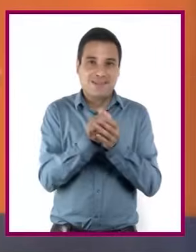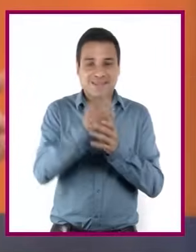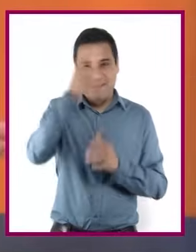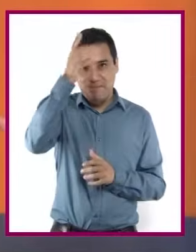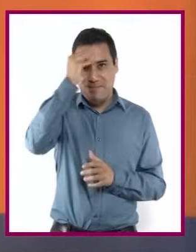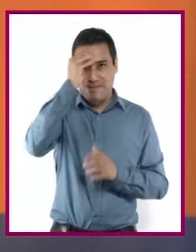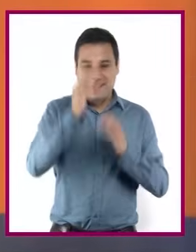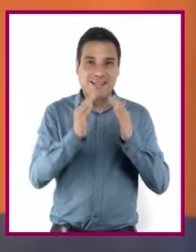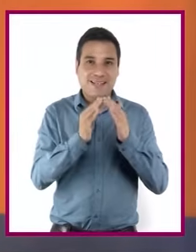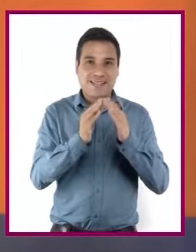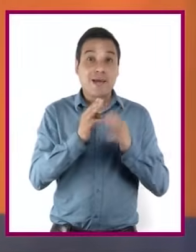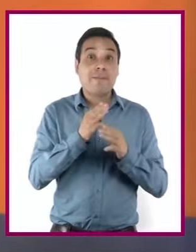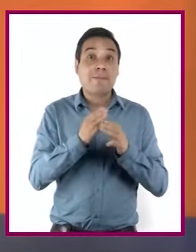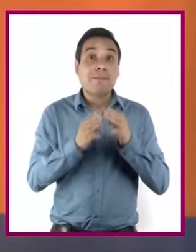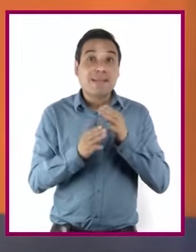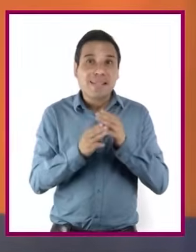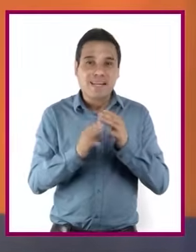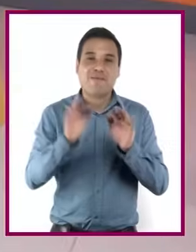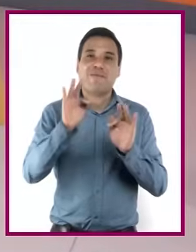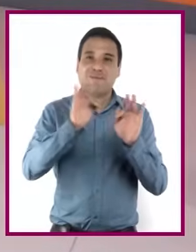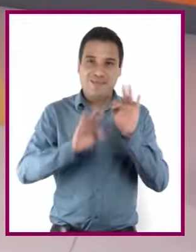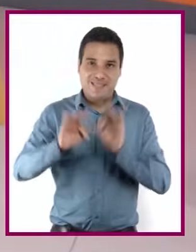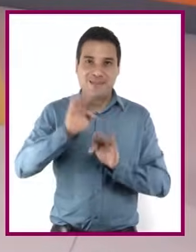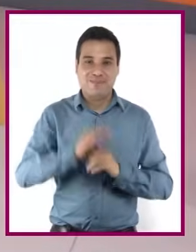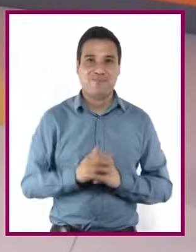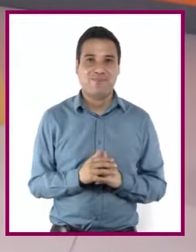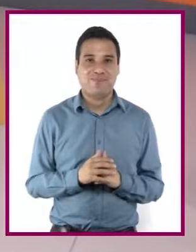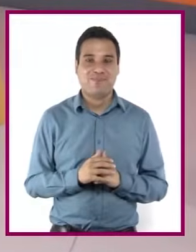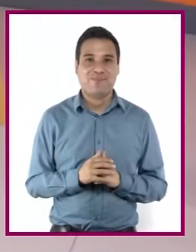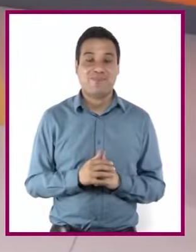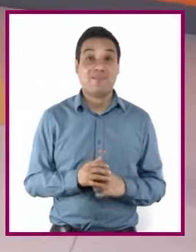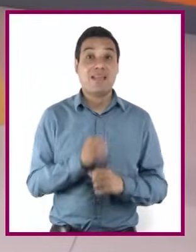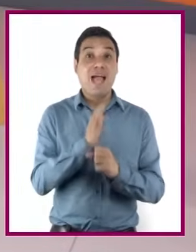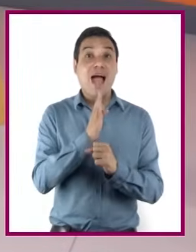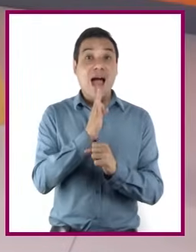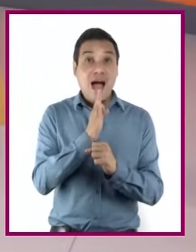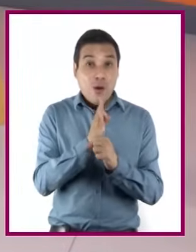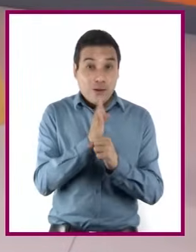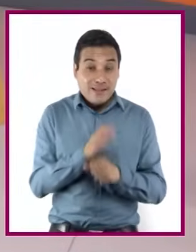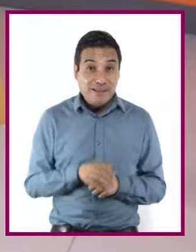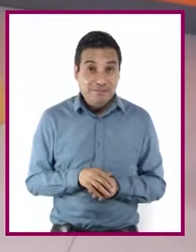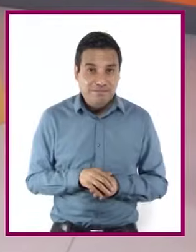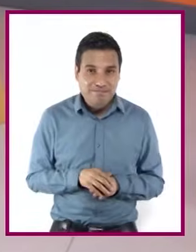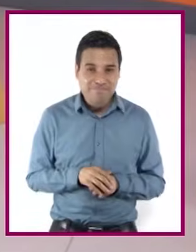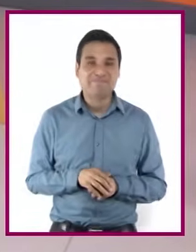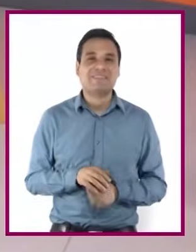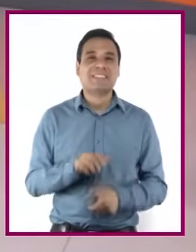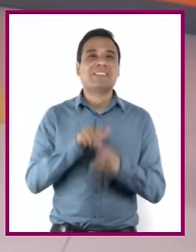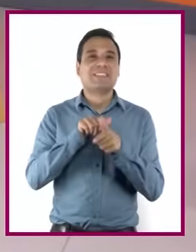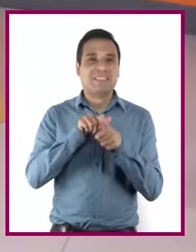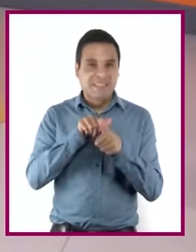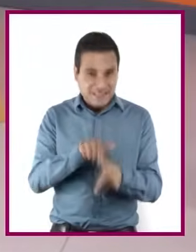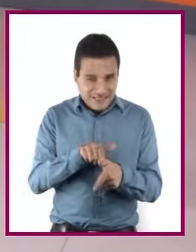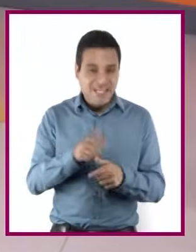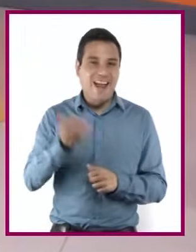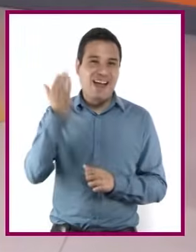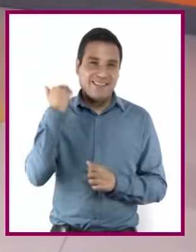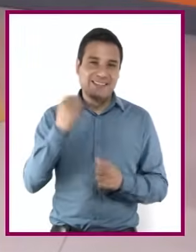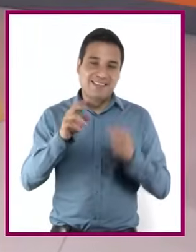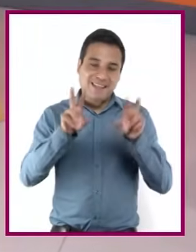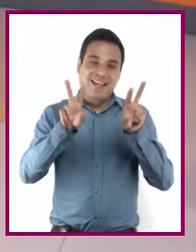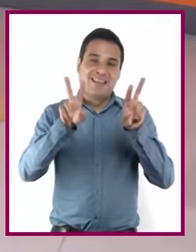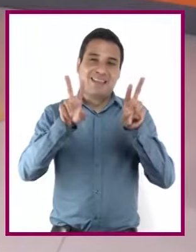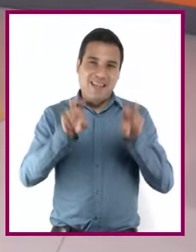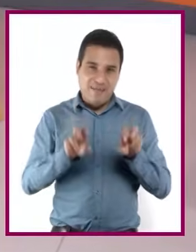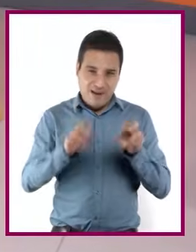Casa para la asignatura de Ciencias Física. En esta ocasión seguiremos recuperando saberes que revisamos anteriormente,